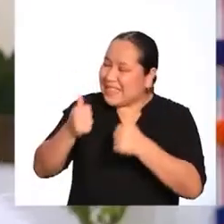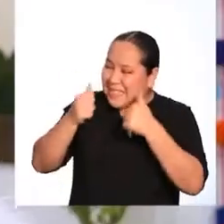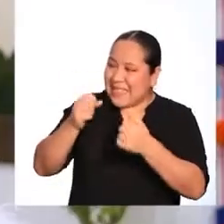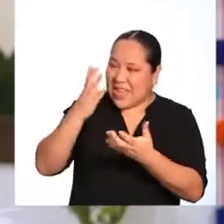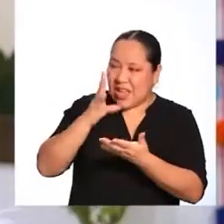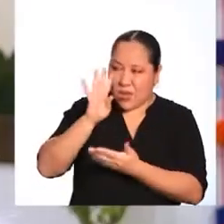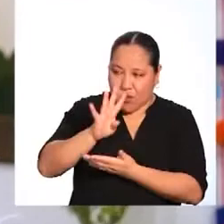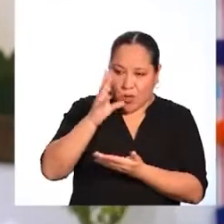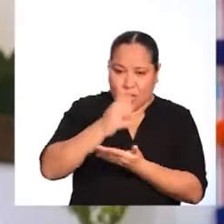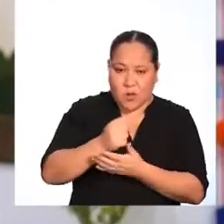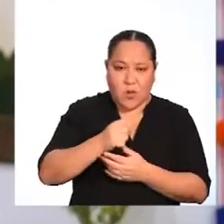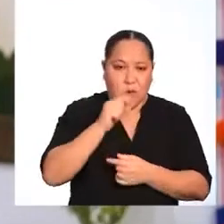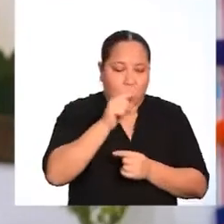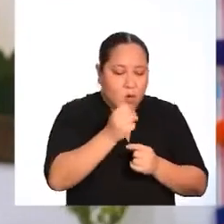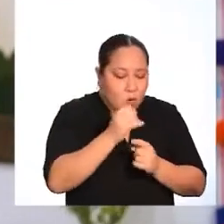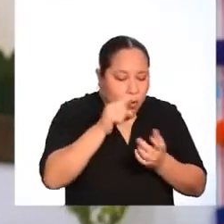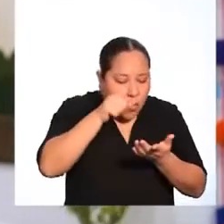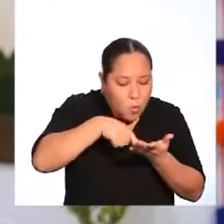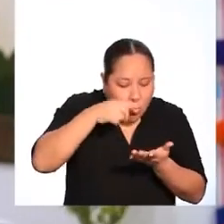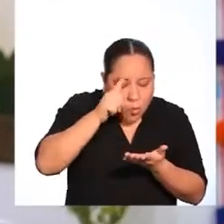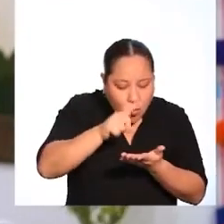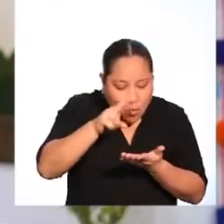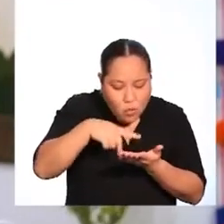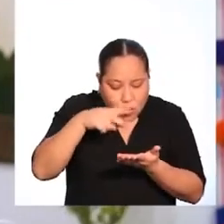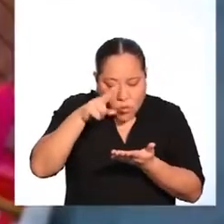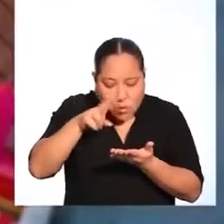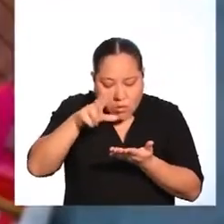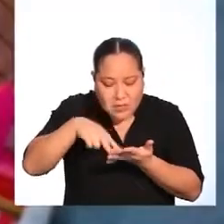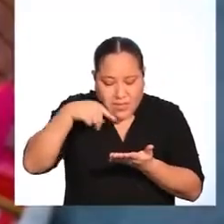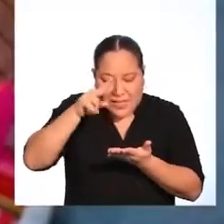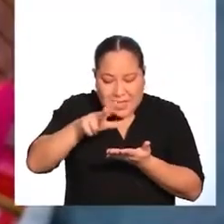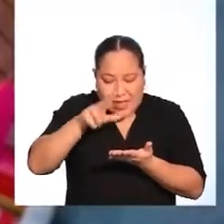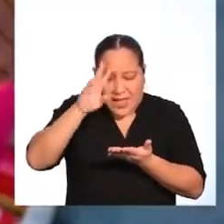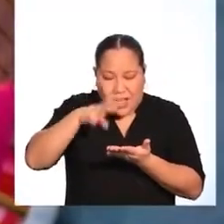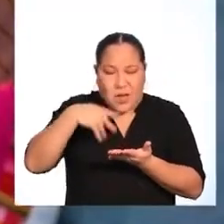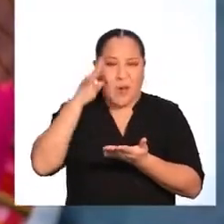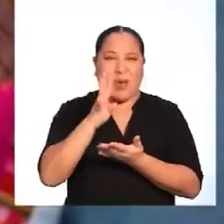4 a ver déjame contar 14